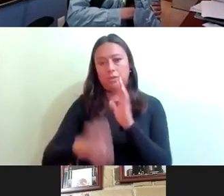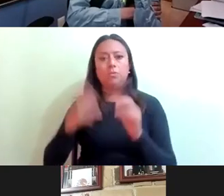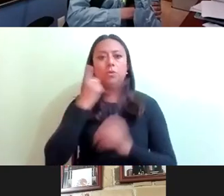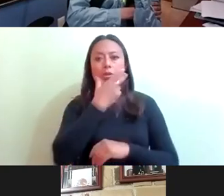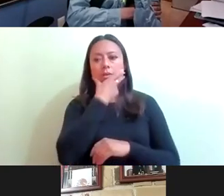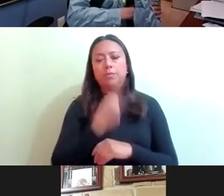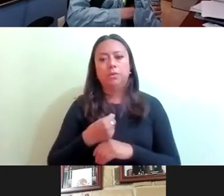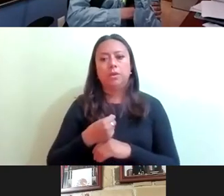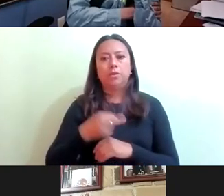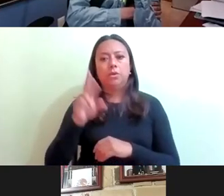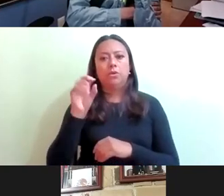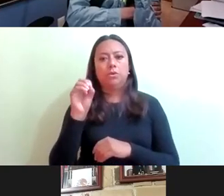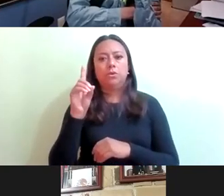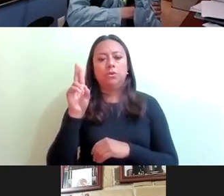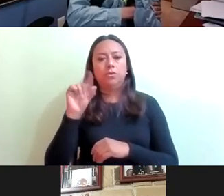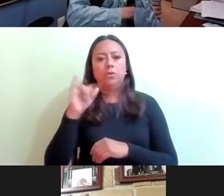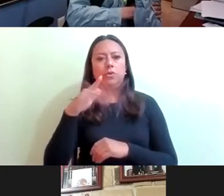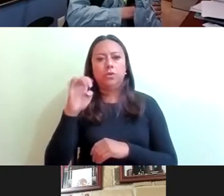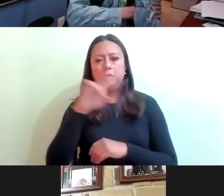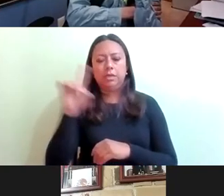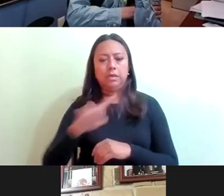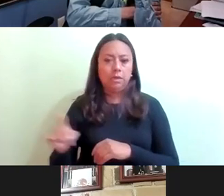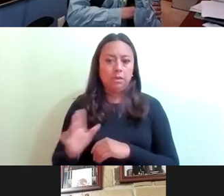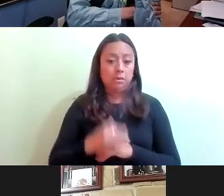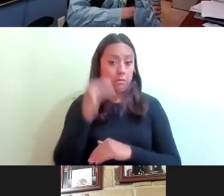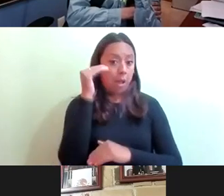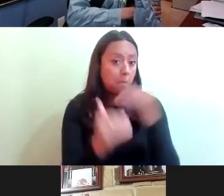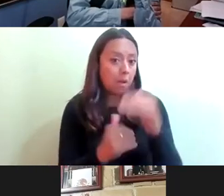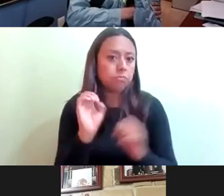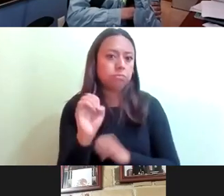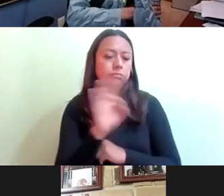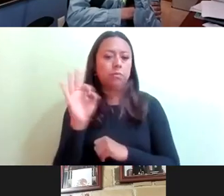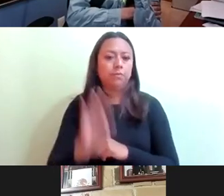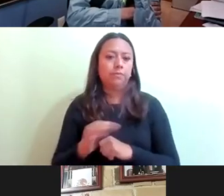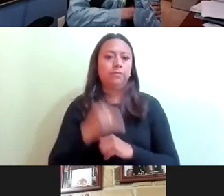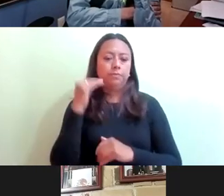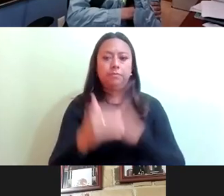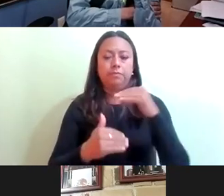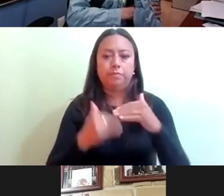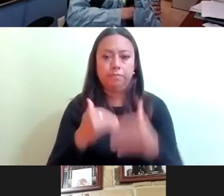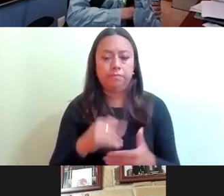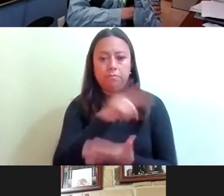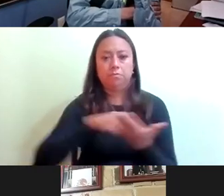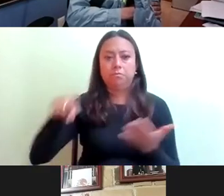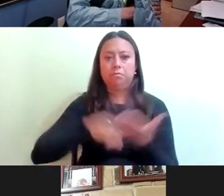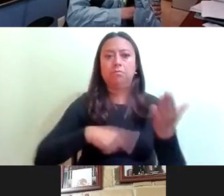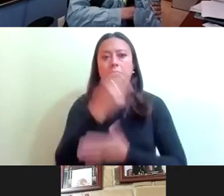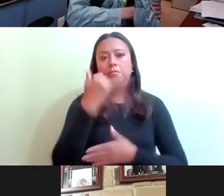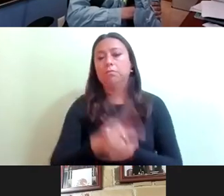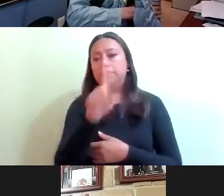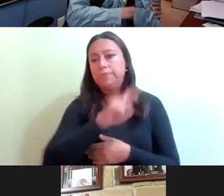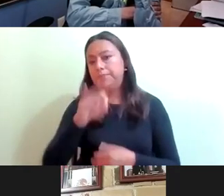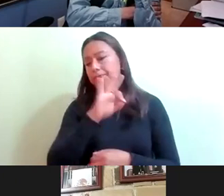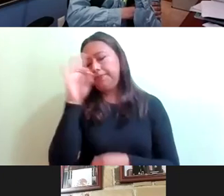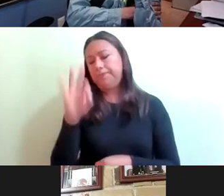de 0%. Y el ámbito de aplicación para cancelar proyectos es del 100%. En Miguel Hidalgo, que es